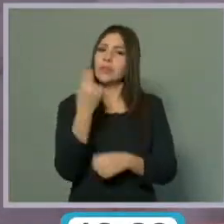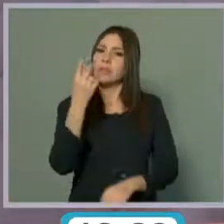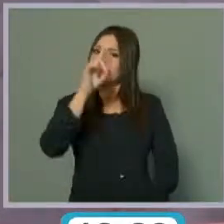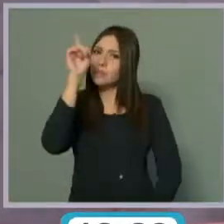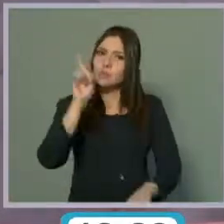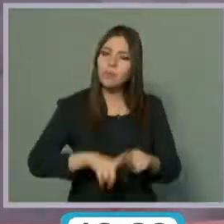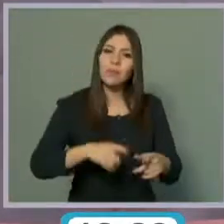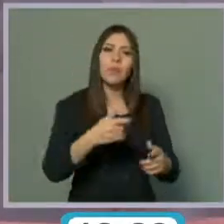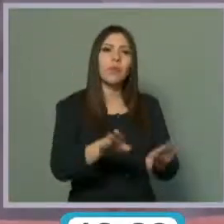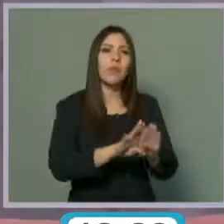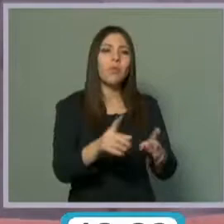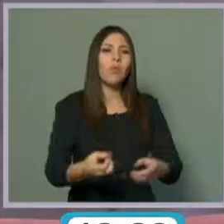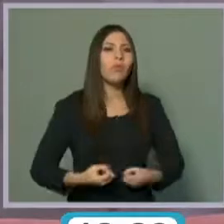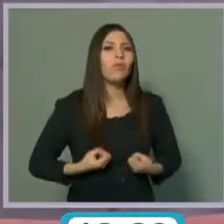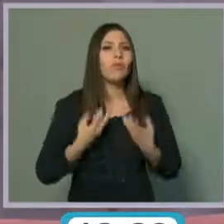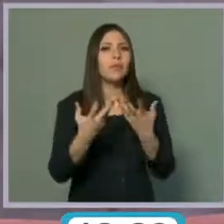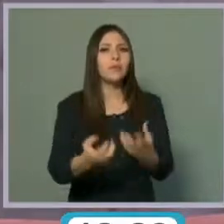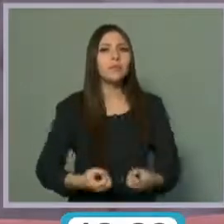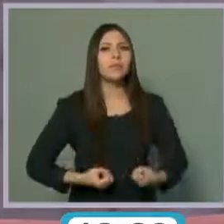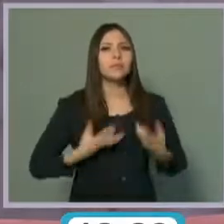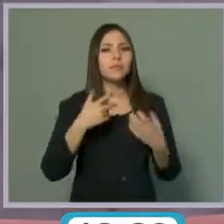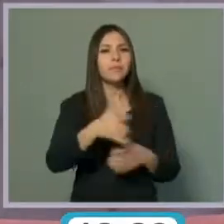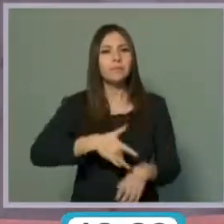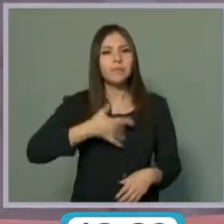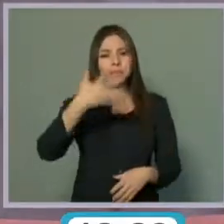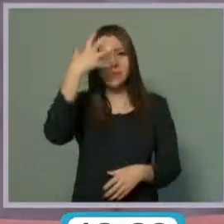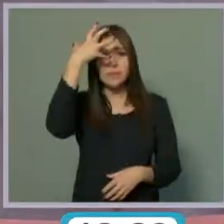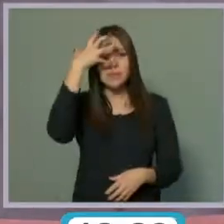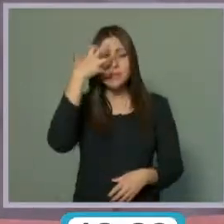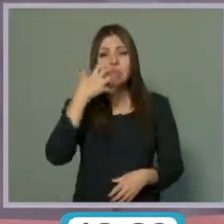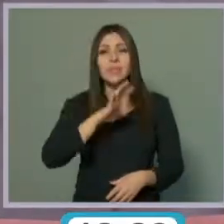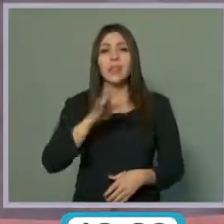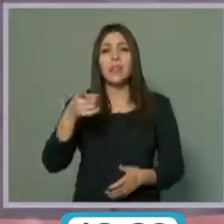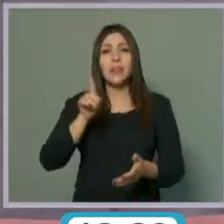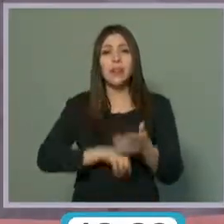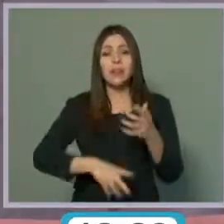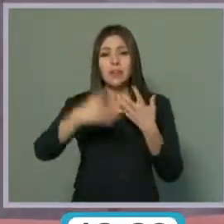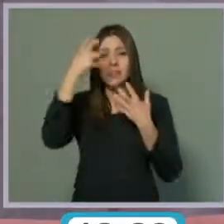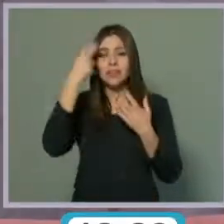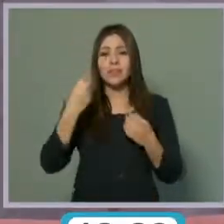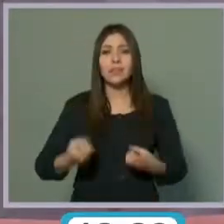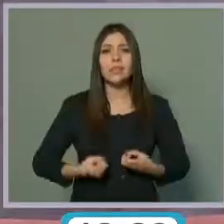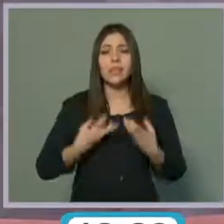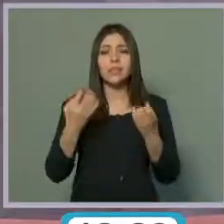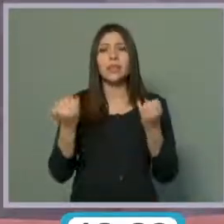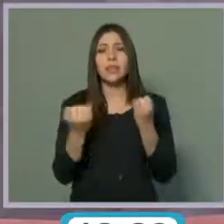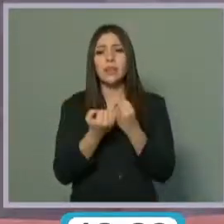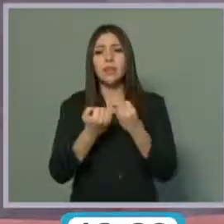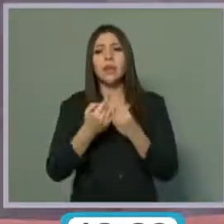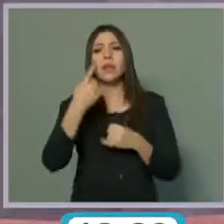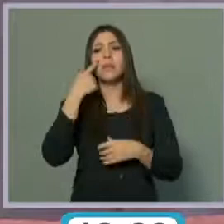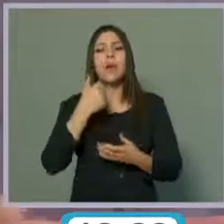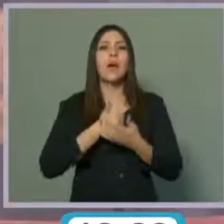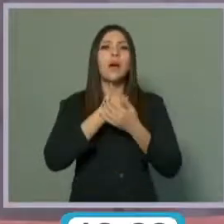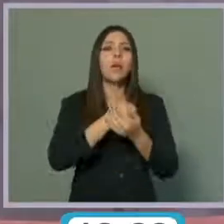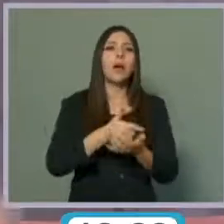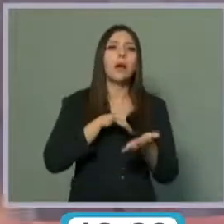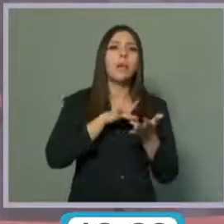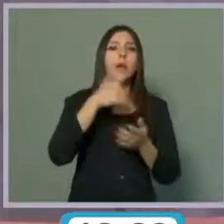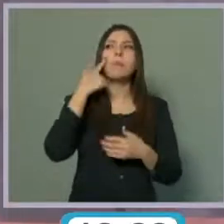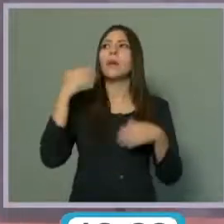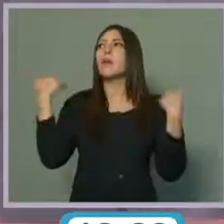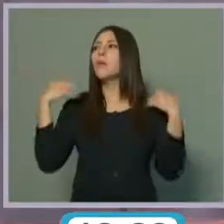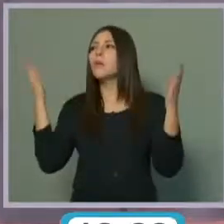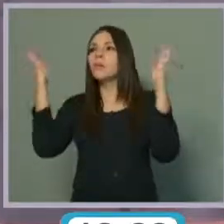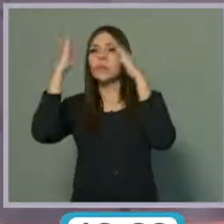que saque la tristeza que trae, y cuando está demasiado tiempo en la tristeza, entonces que la saque, pero también distraerla hasta cierto punto, para que llegue un